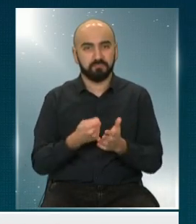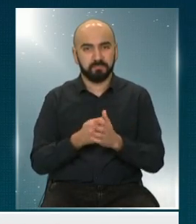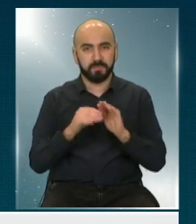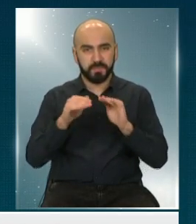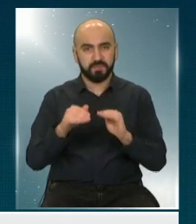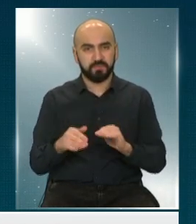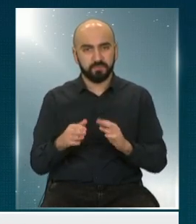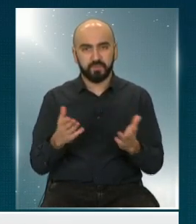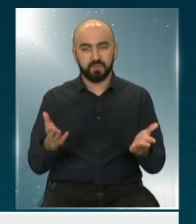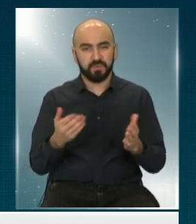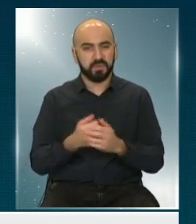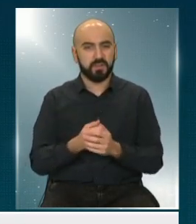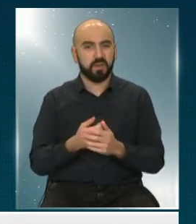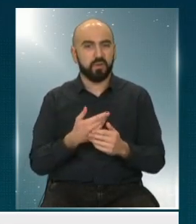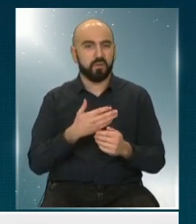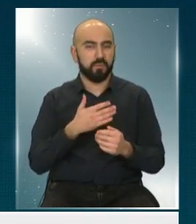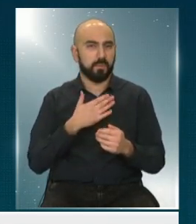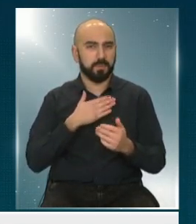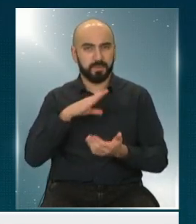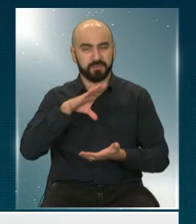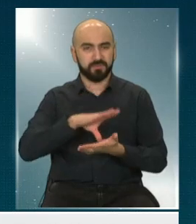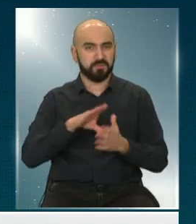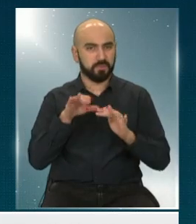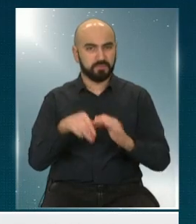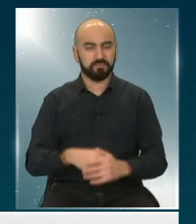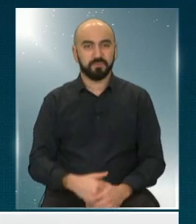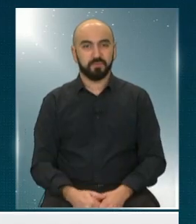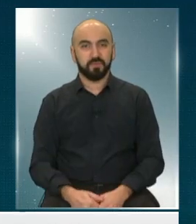estuviera conectado en su propio territorio.